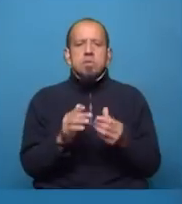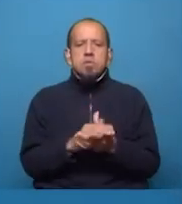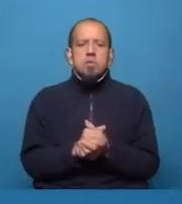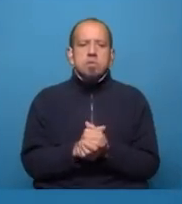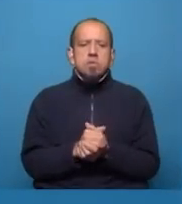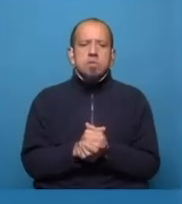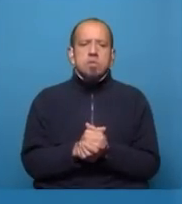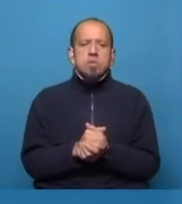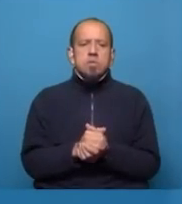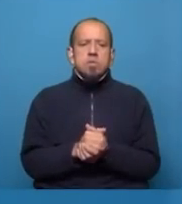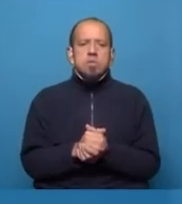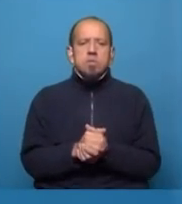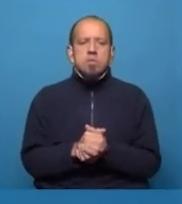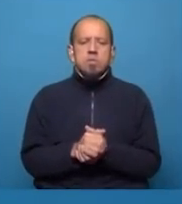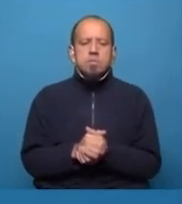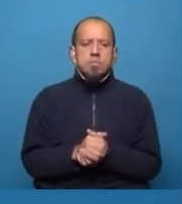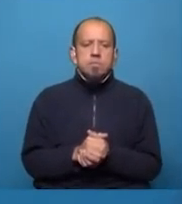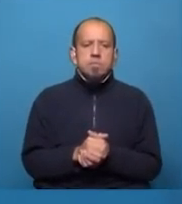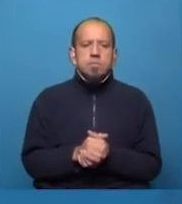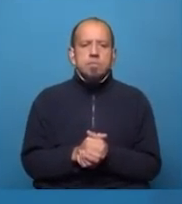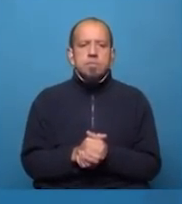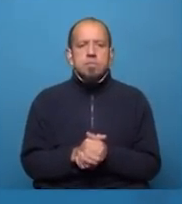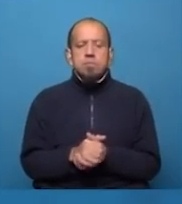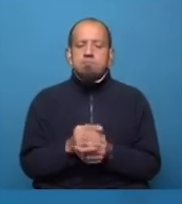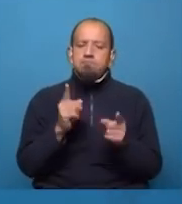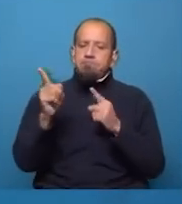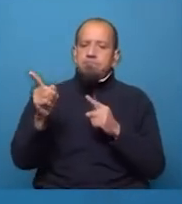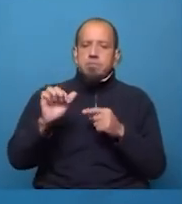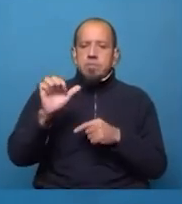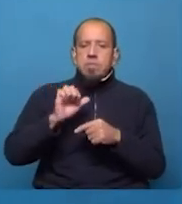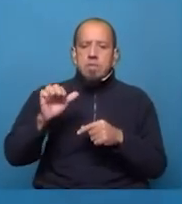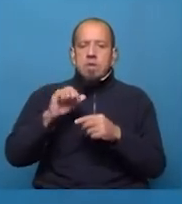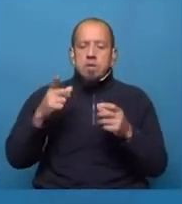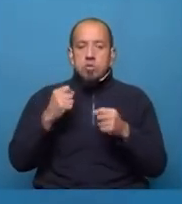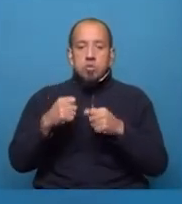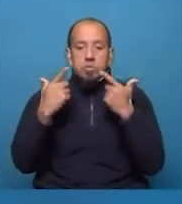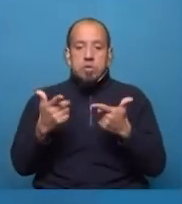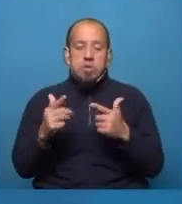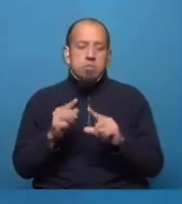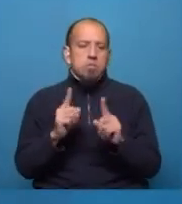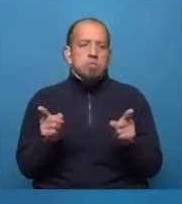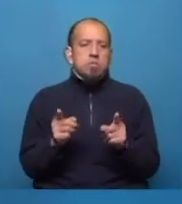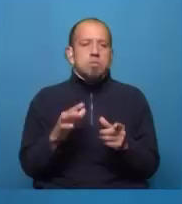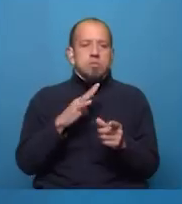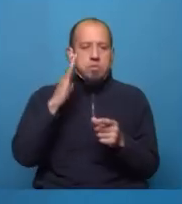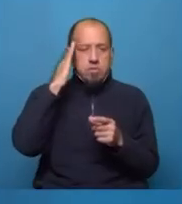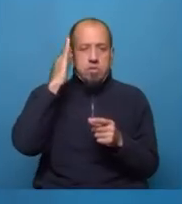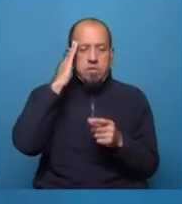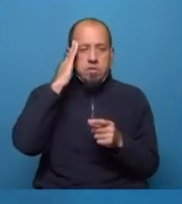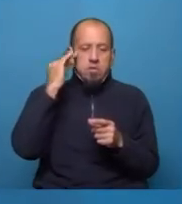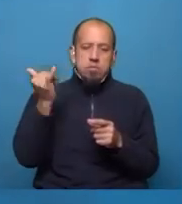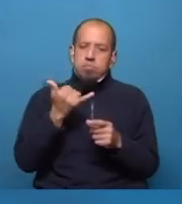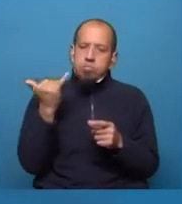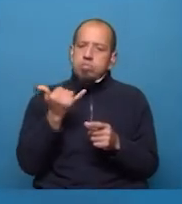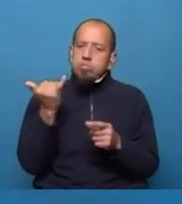no a ver por un lado lo de la vallato y los dedos ya no sorprende este en realidad se sabe desde hace tiempo